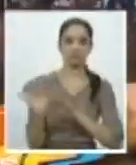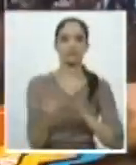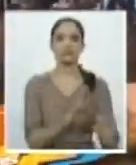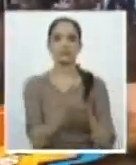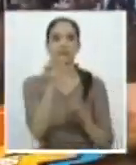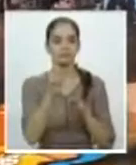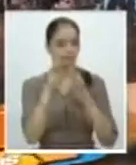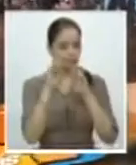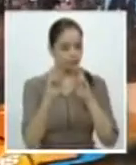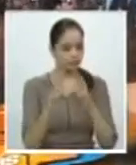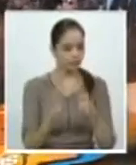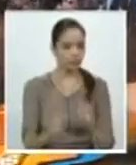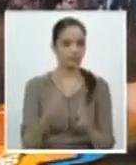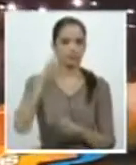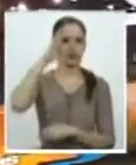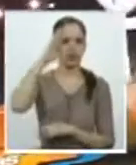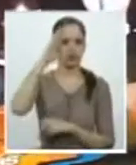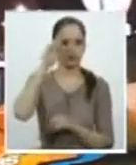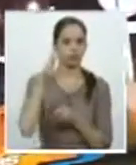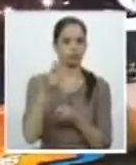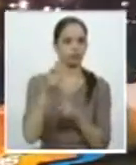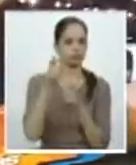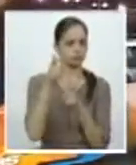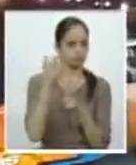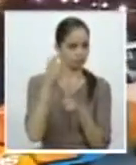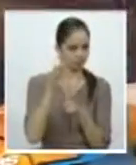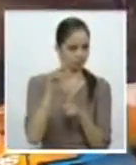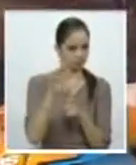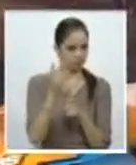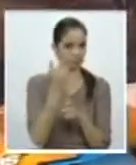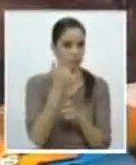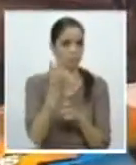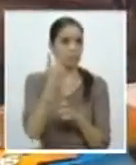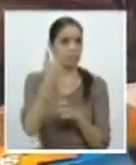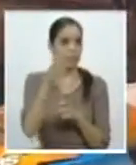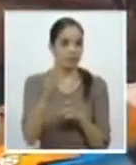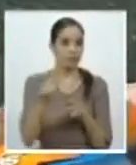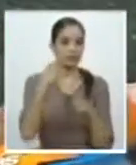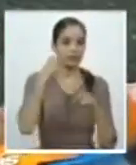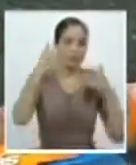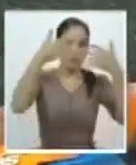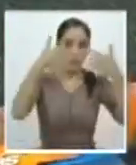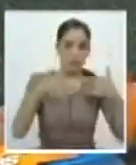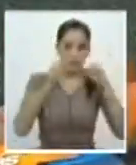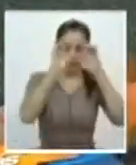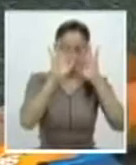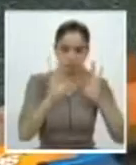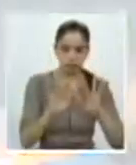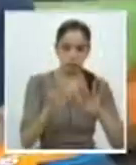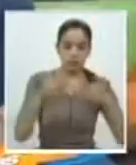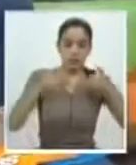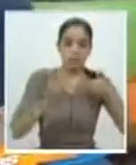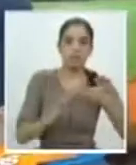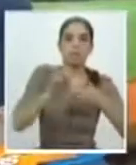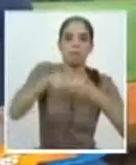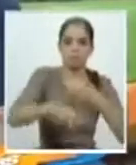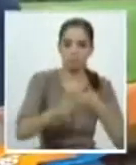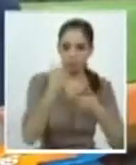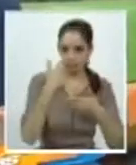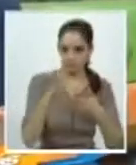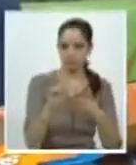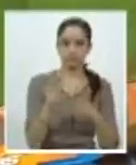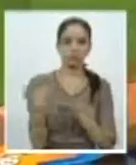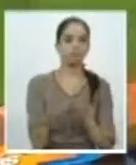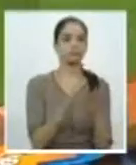auxiliar de policía fue asesinado al parecer por cruzar una de las denominadas fronteras invisibles en el oriente de Cali. En